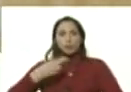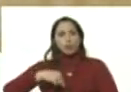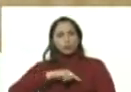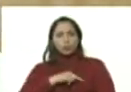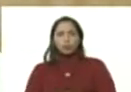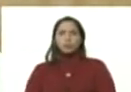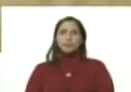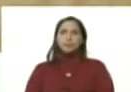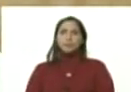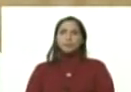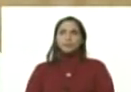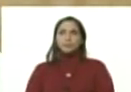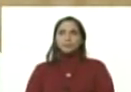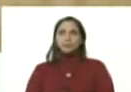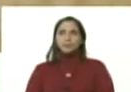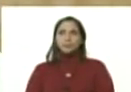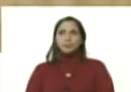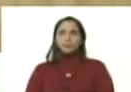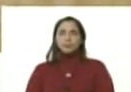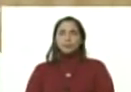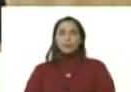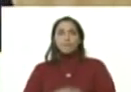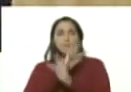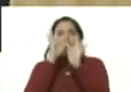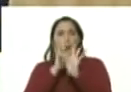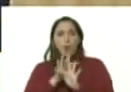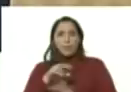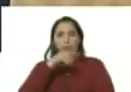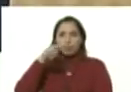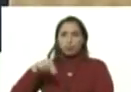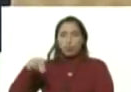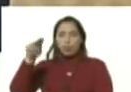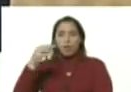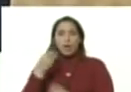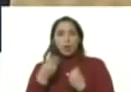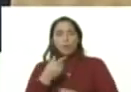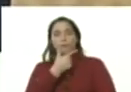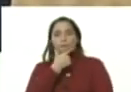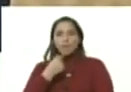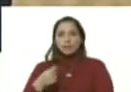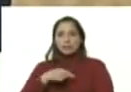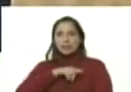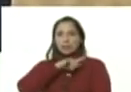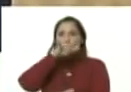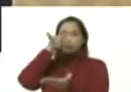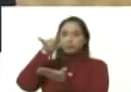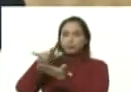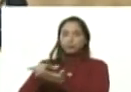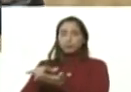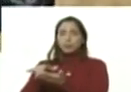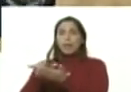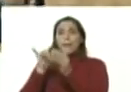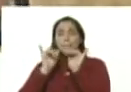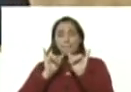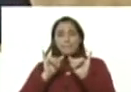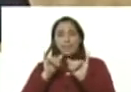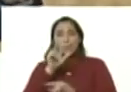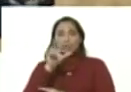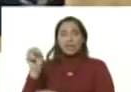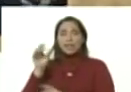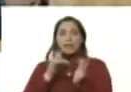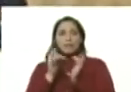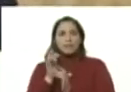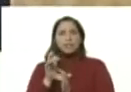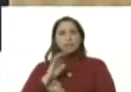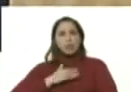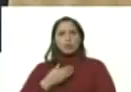al método de Noruega como facilitador. Y el mismo 30 de abril se ha podido romper